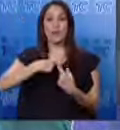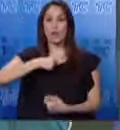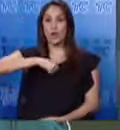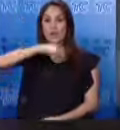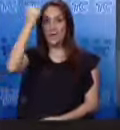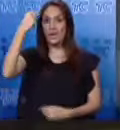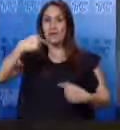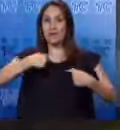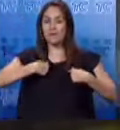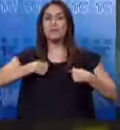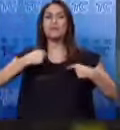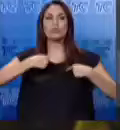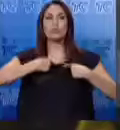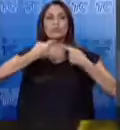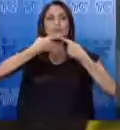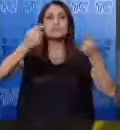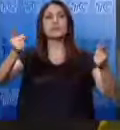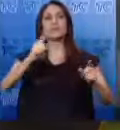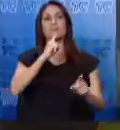la verdad.